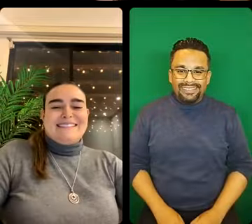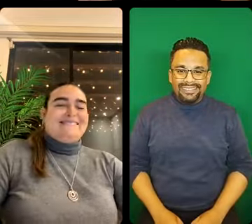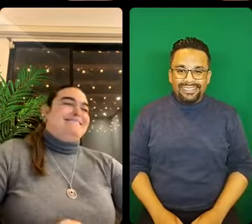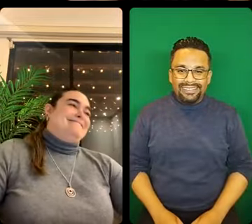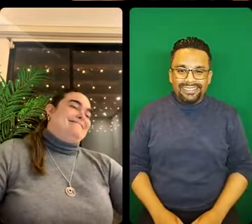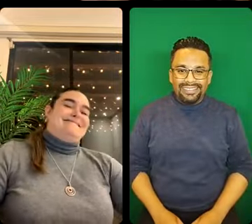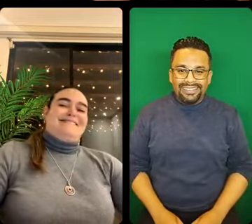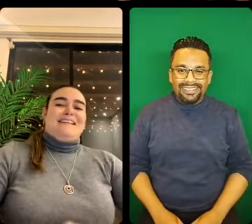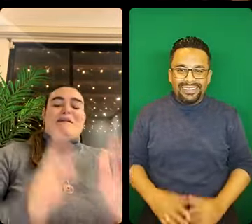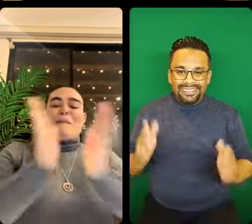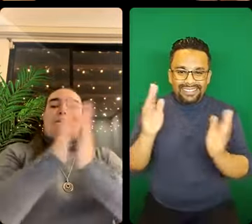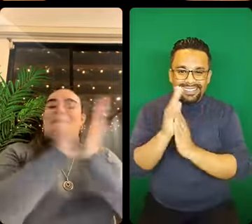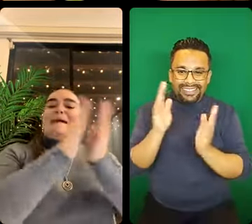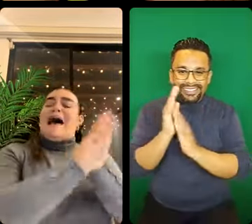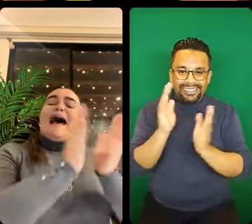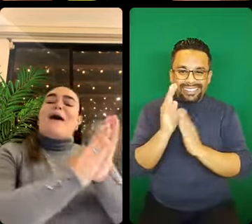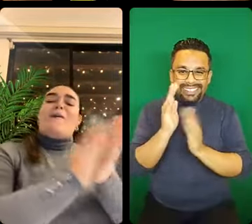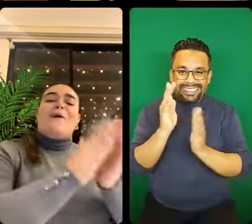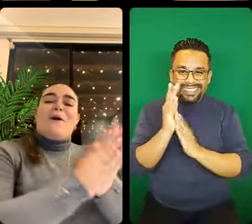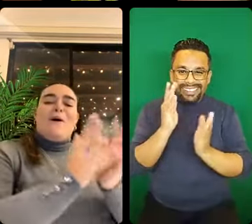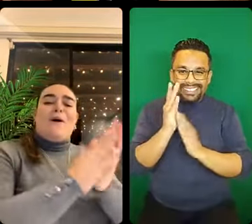Ocampo. ¡Felicitaciones!